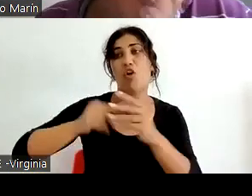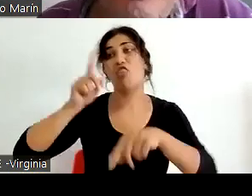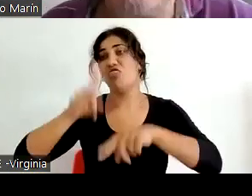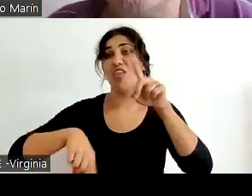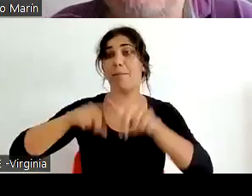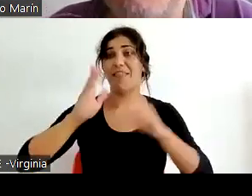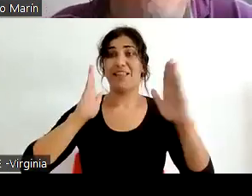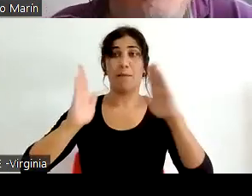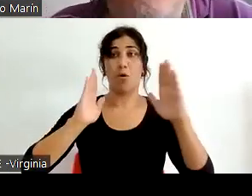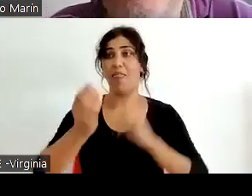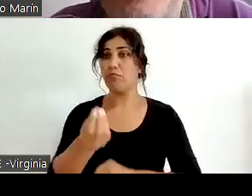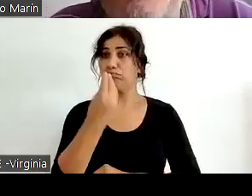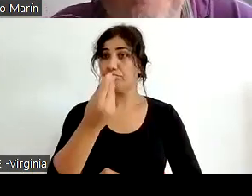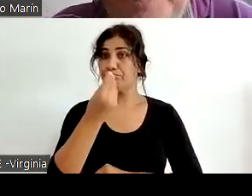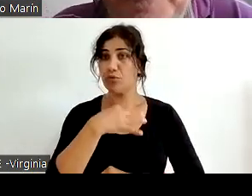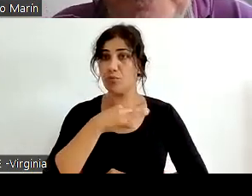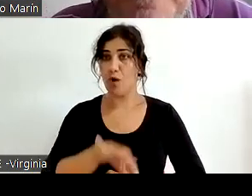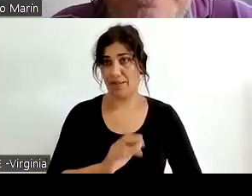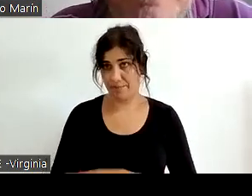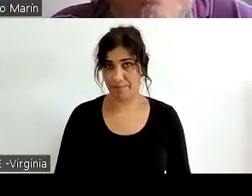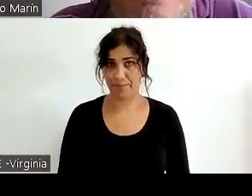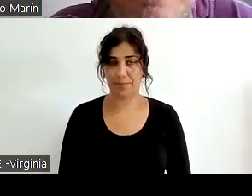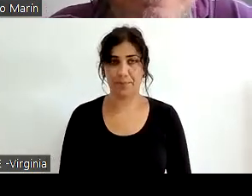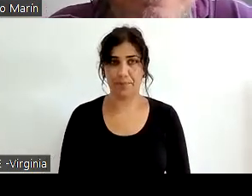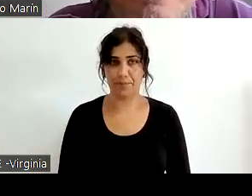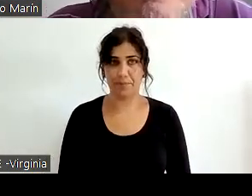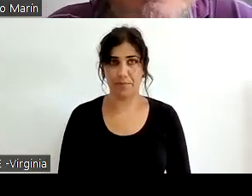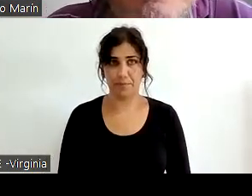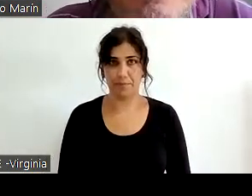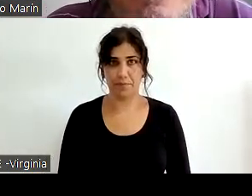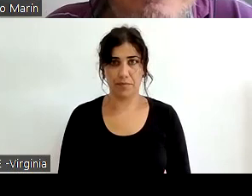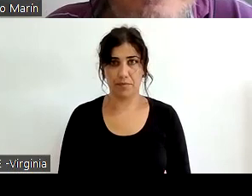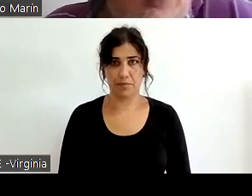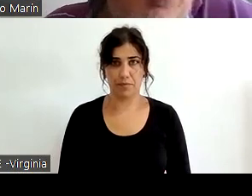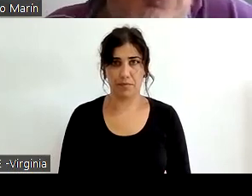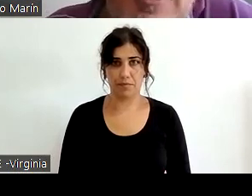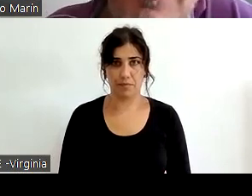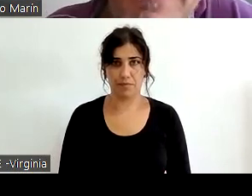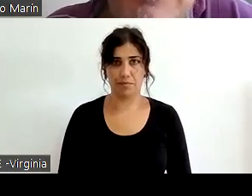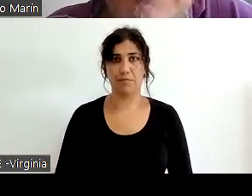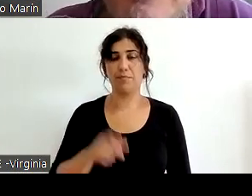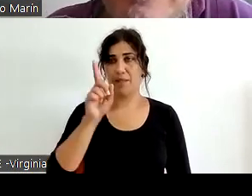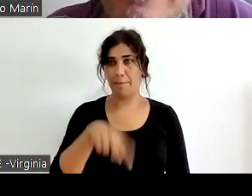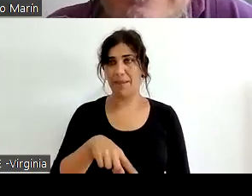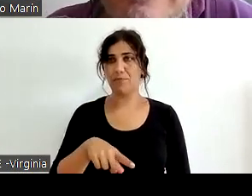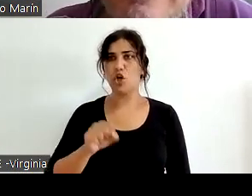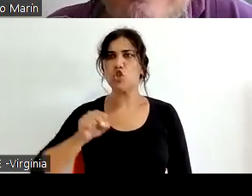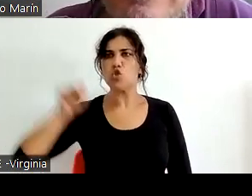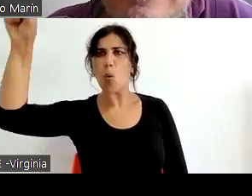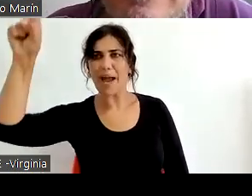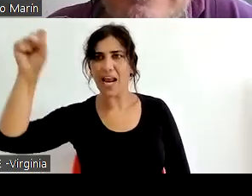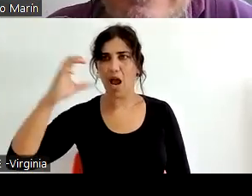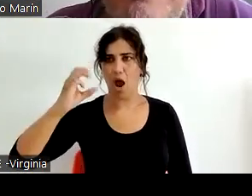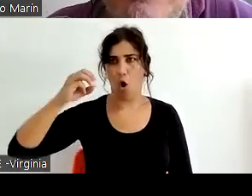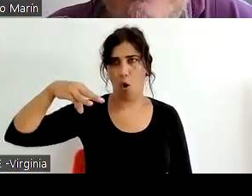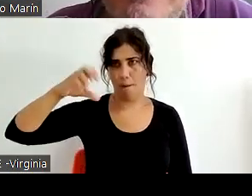determinadas temporadas, en determinados momentos del año. Tenemos el super omega, que sabéis que